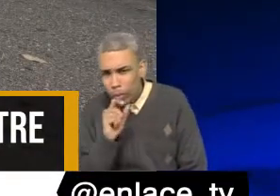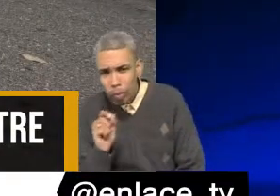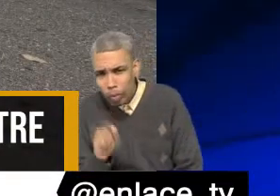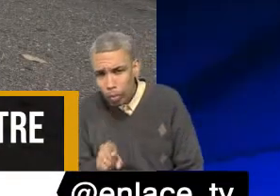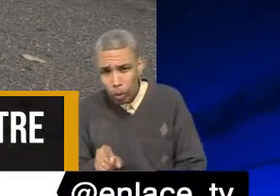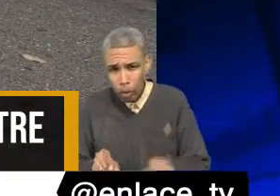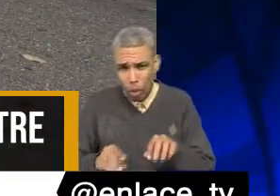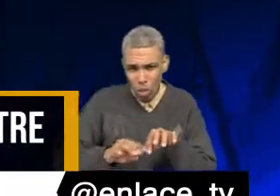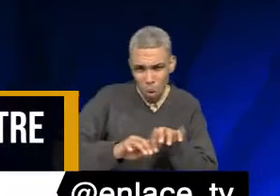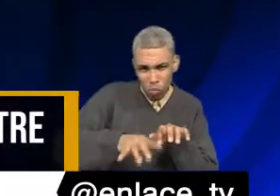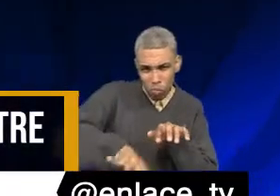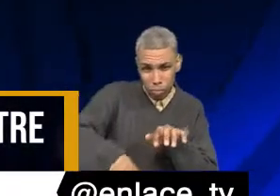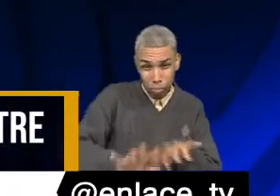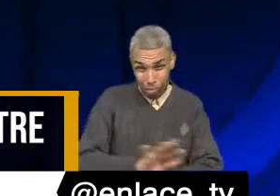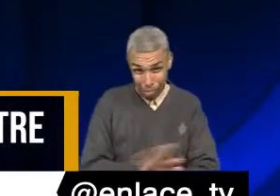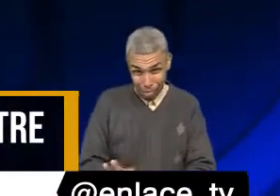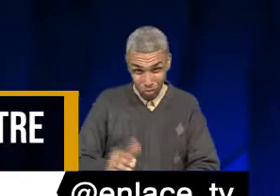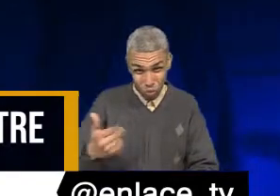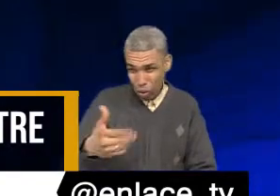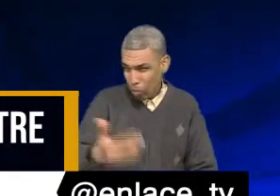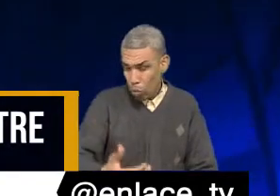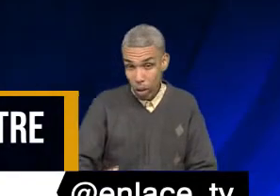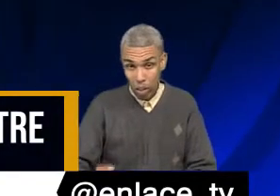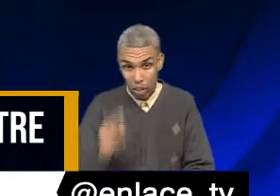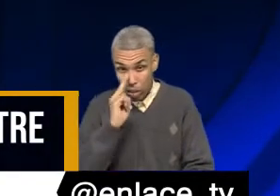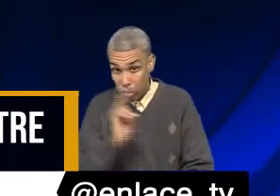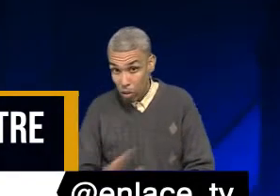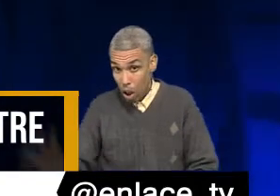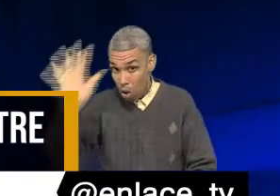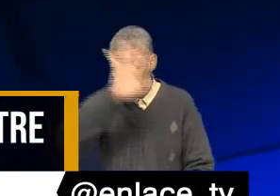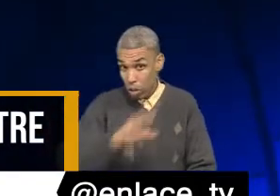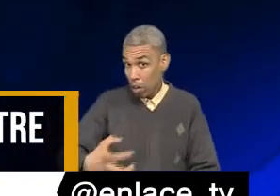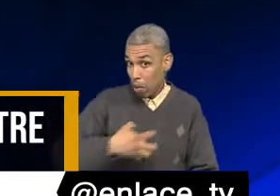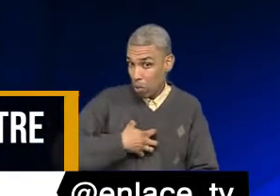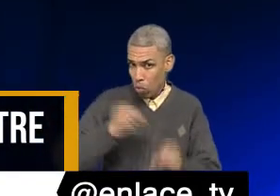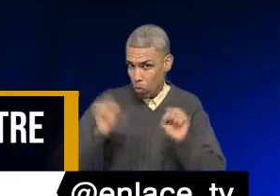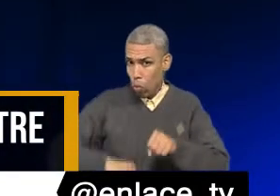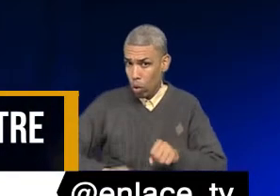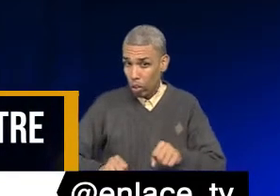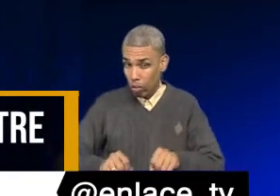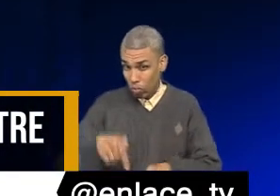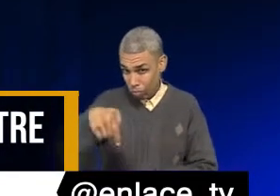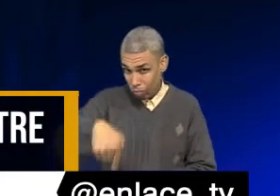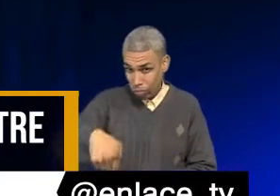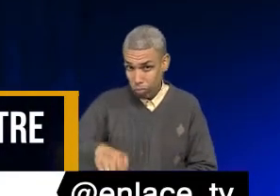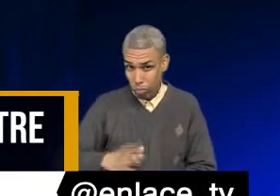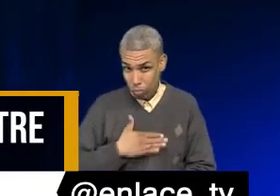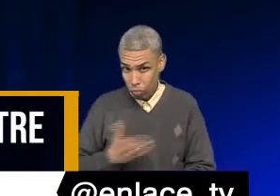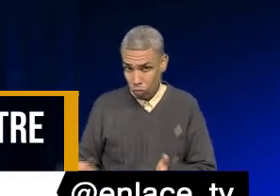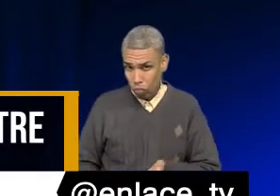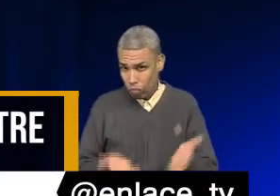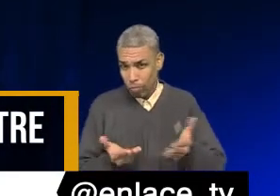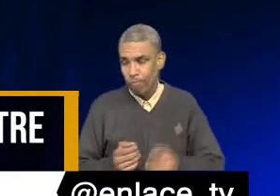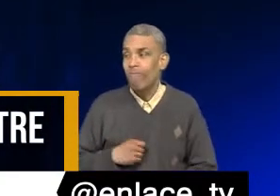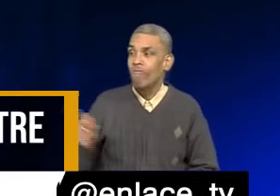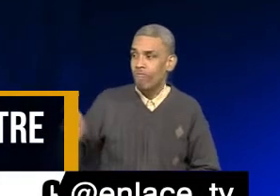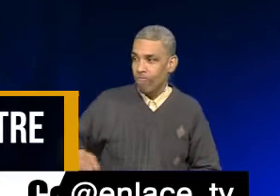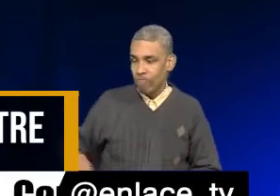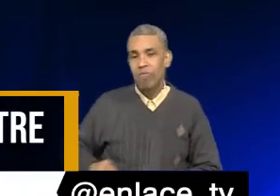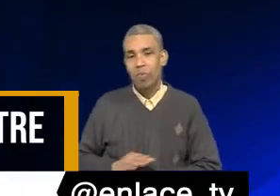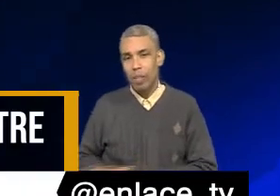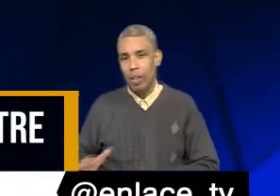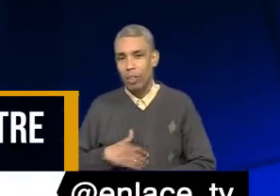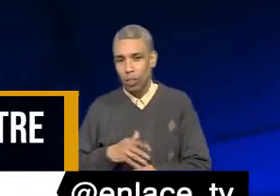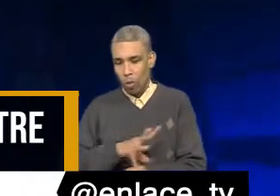utilizada para eventos ya de talla regional o nacionales? Claro, así es. Nosotros nos vinculamos ya al comité de